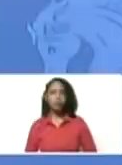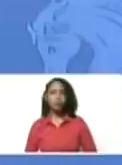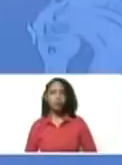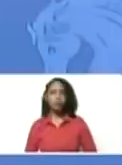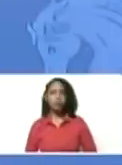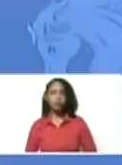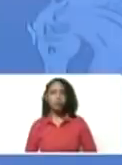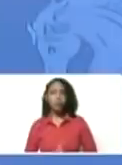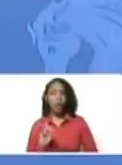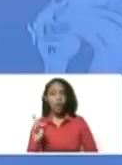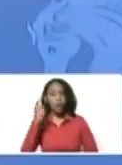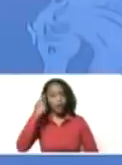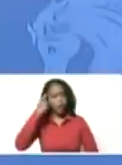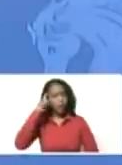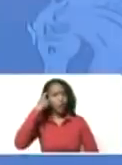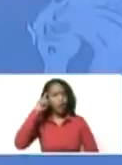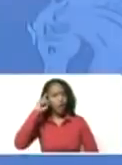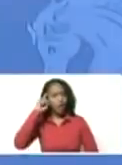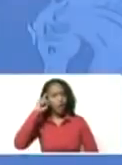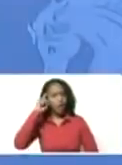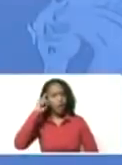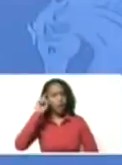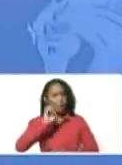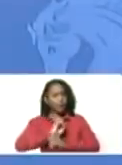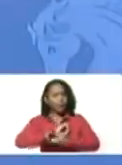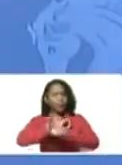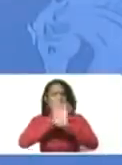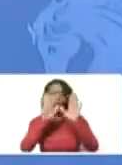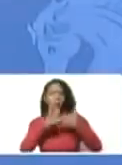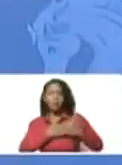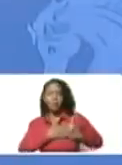Lo recordaban con la sinceridad